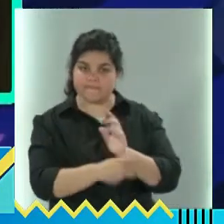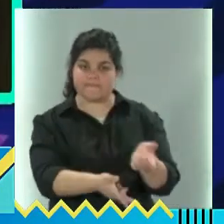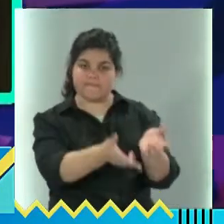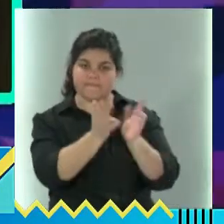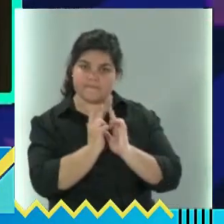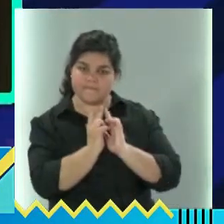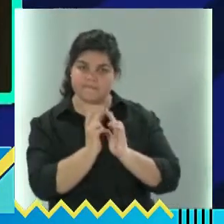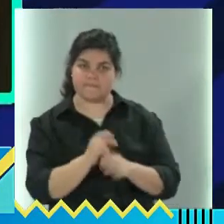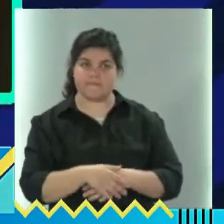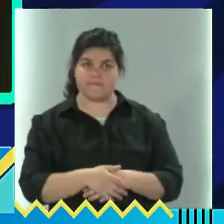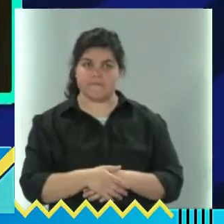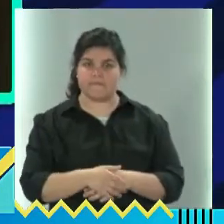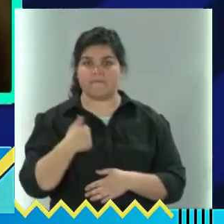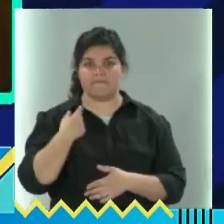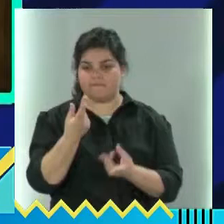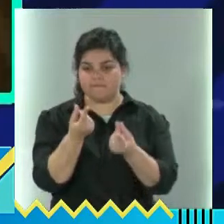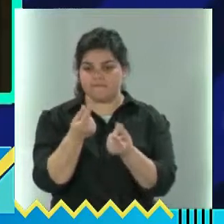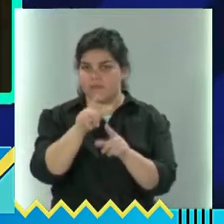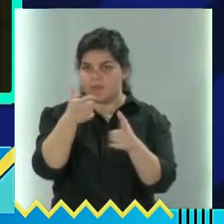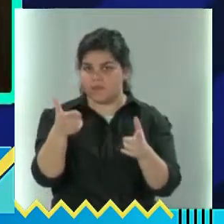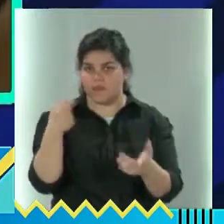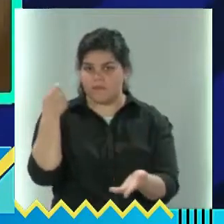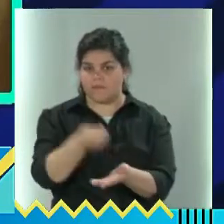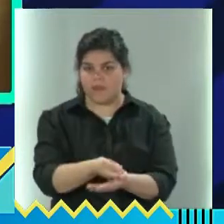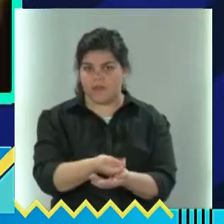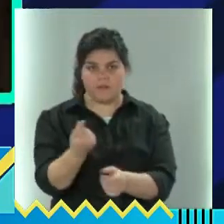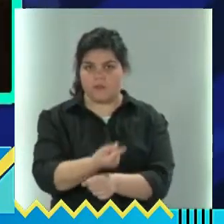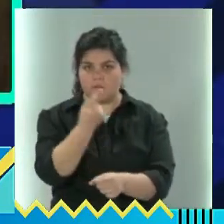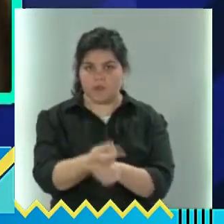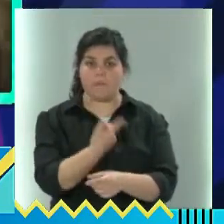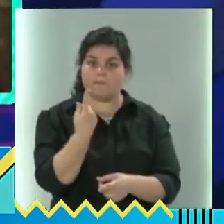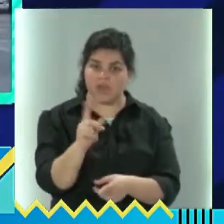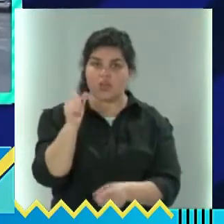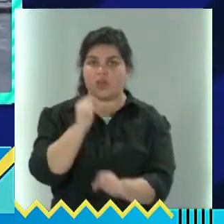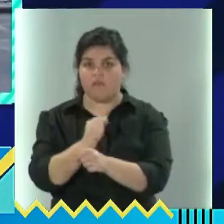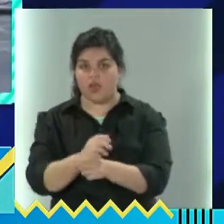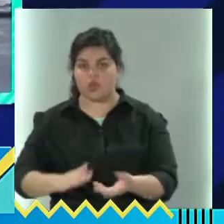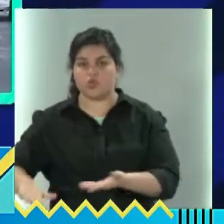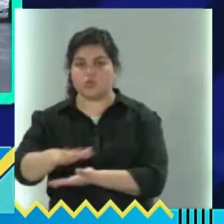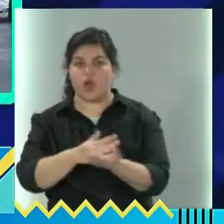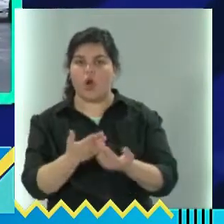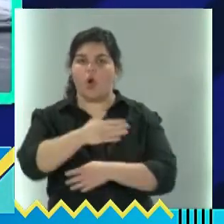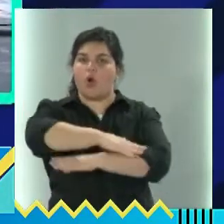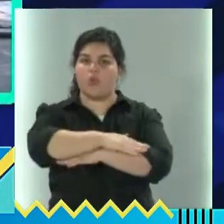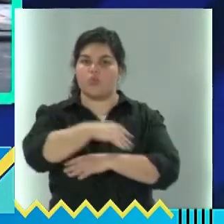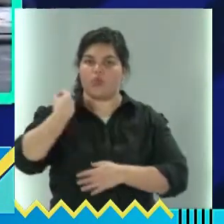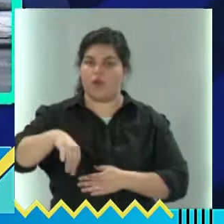decir, bueno, mire, yo no tengo plata para pagar la multa, puedo hacer un trabajo social, puedo someterme a una obligación de conducta que el juez me va a merituar,